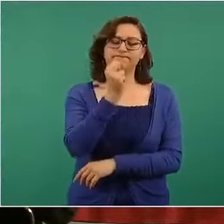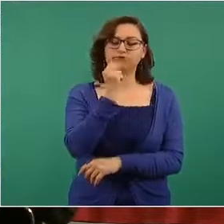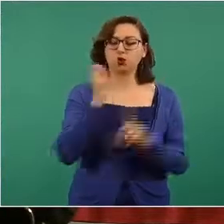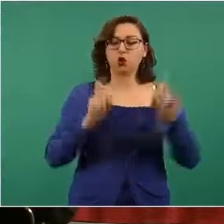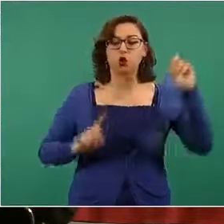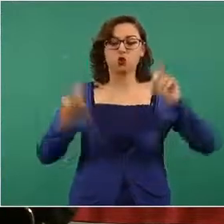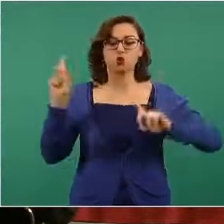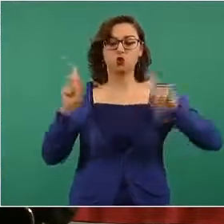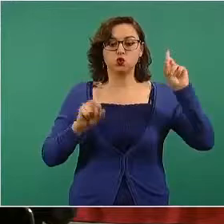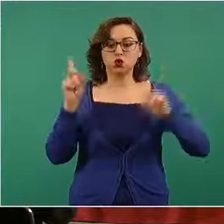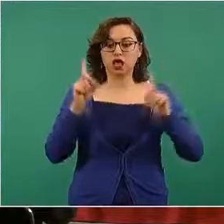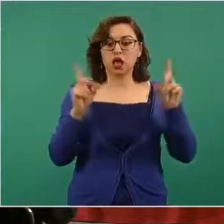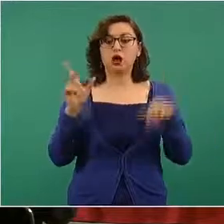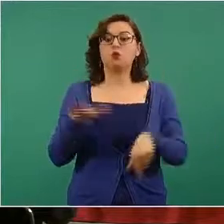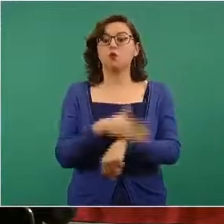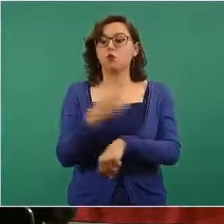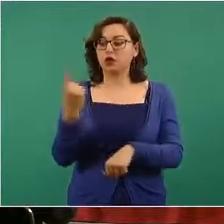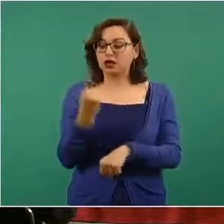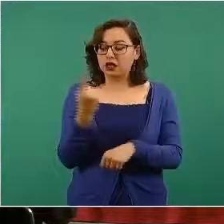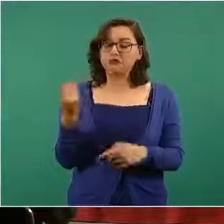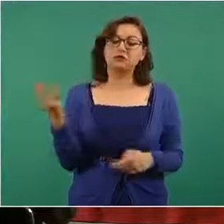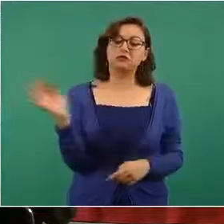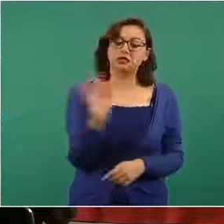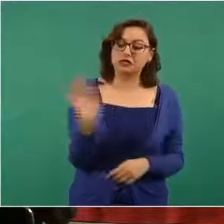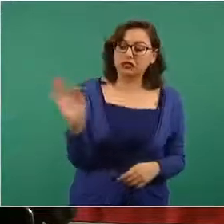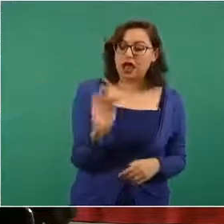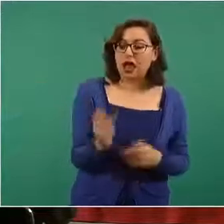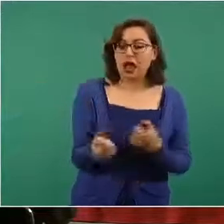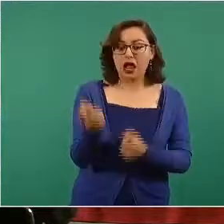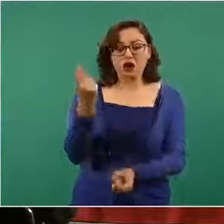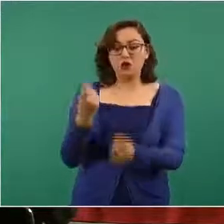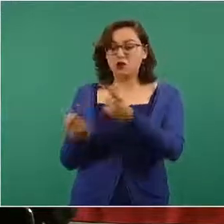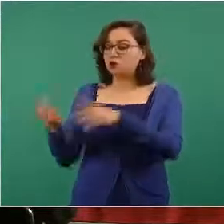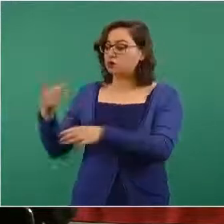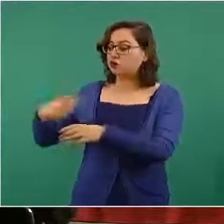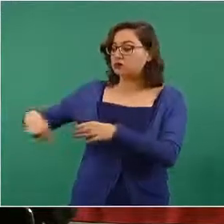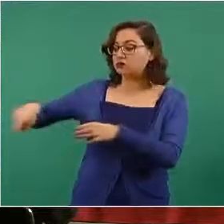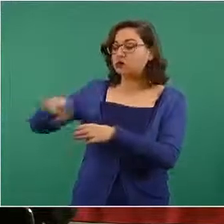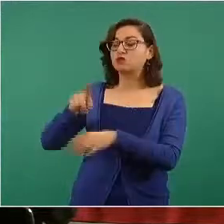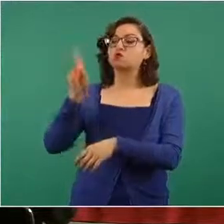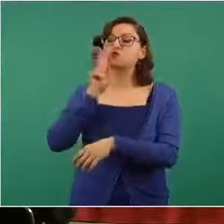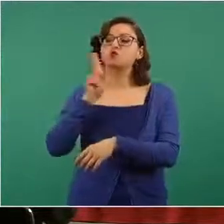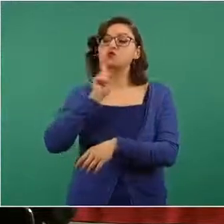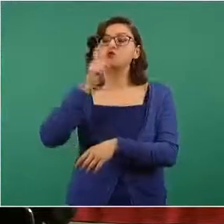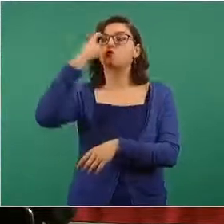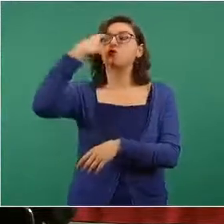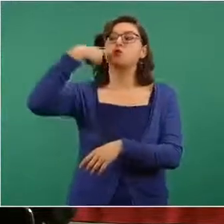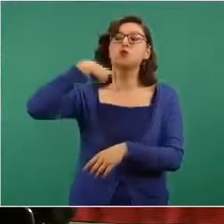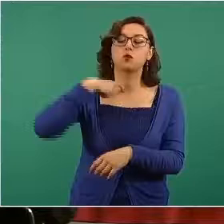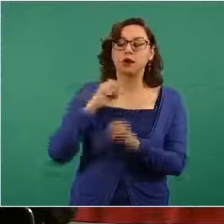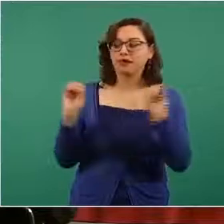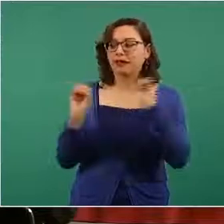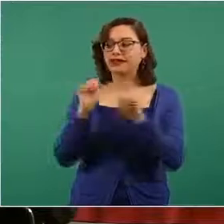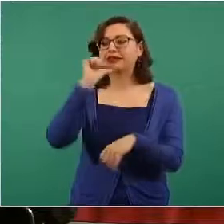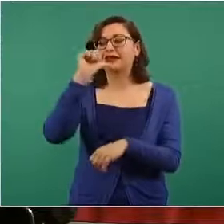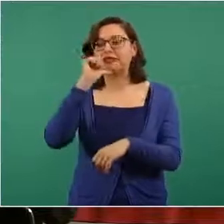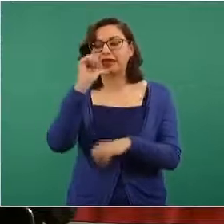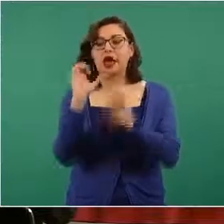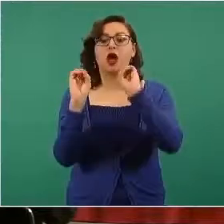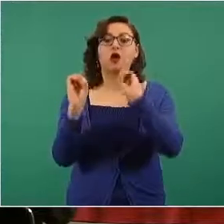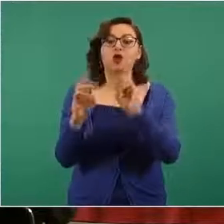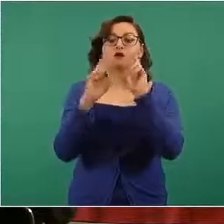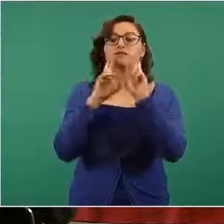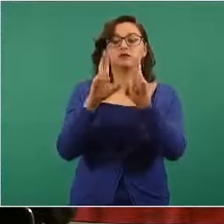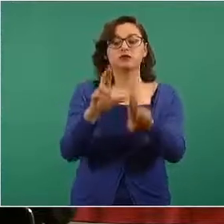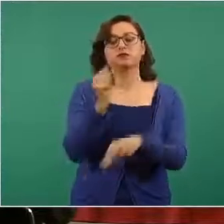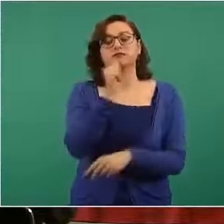pues, muchas de ellas no se les tomó la muestra, o son muestras que se tomaron y que no tuvieron resultados, y por lo menos no sabemos si son positivos o